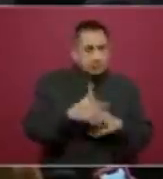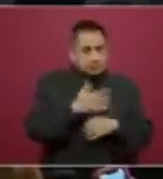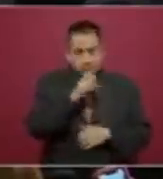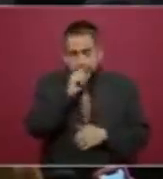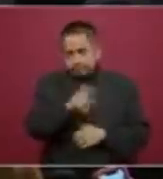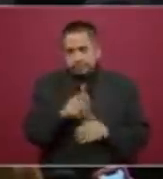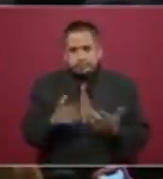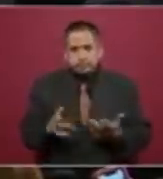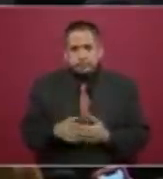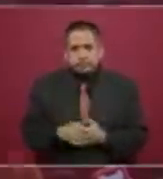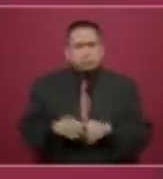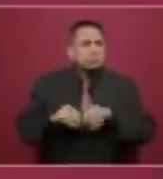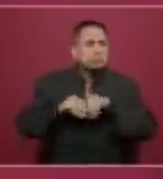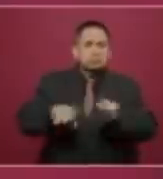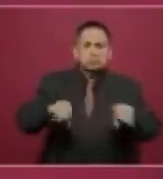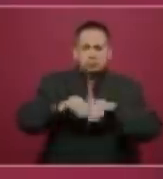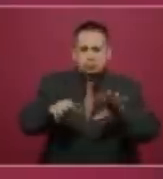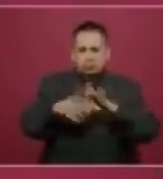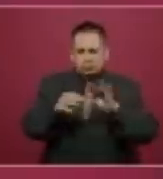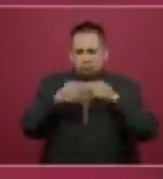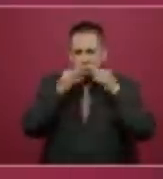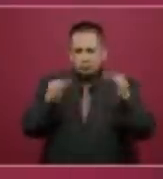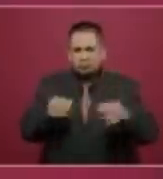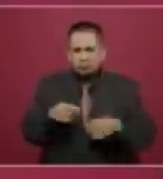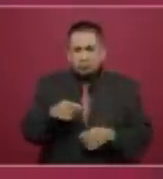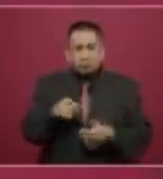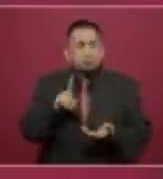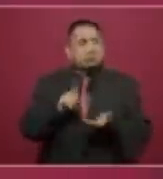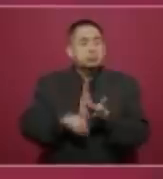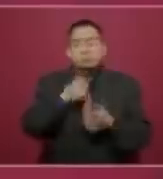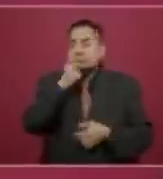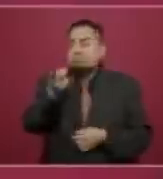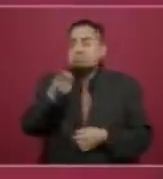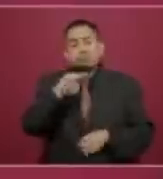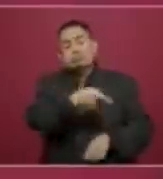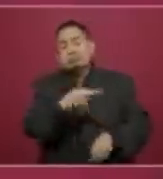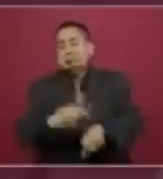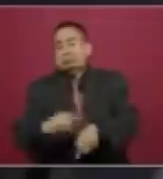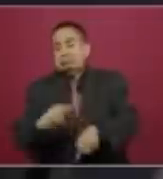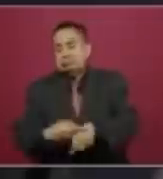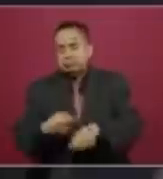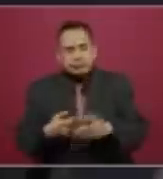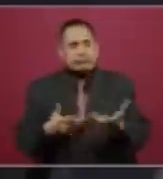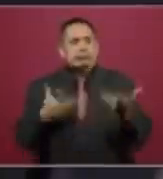precisamente sacaron de que estaba enfermo.